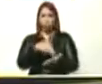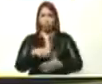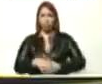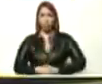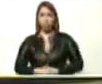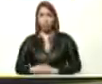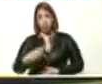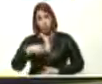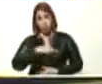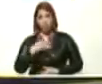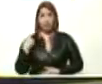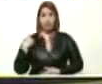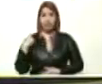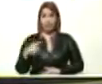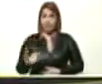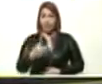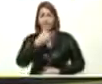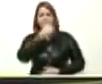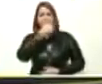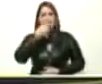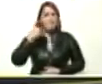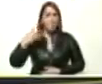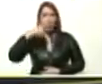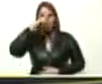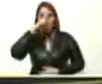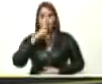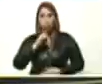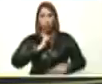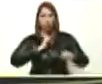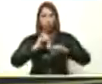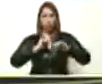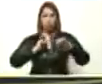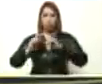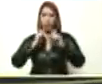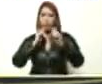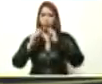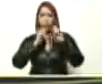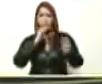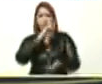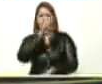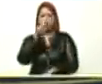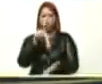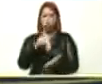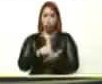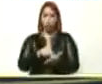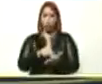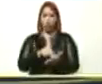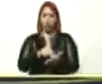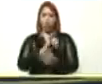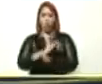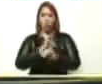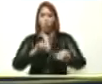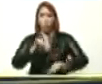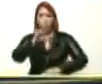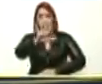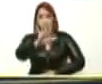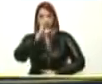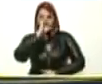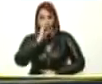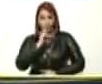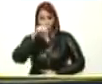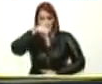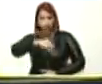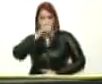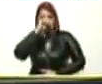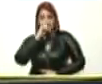hemos tenido, el mejor, año, en movimiento, turístico, nacional, de los últimos, cinco años, en este